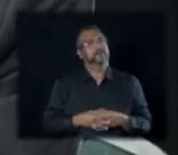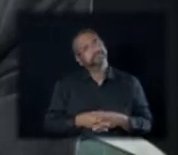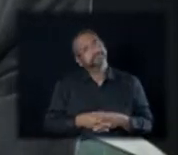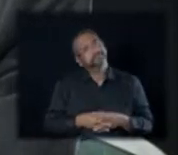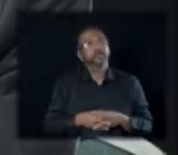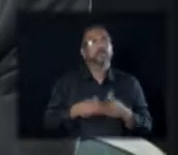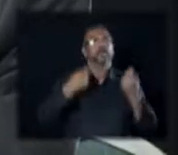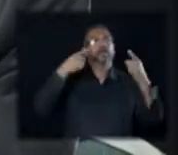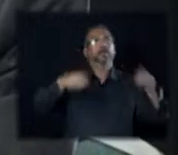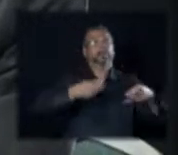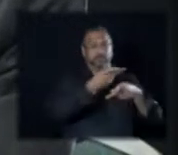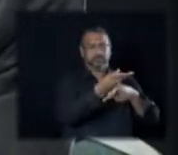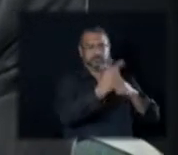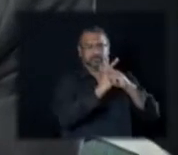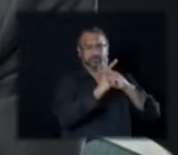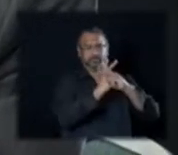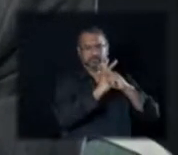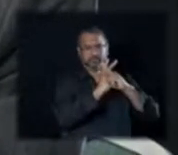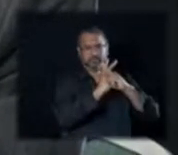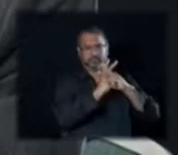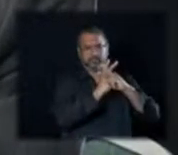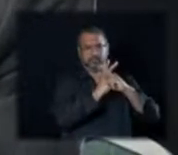cases?